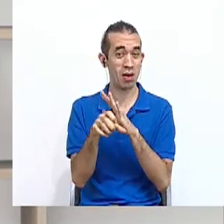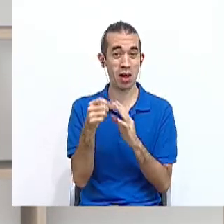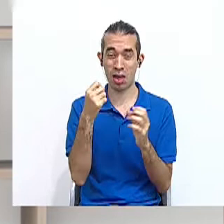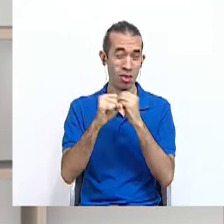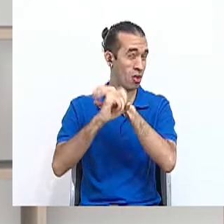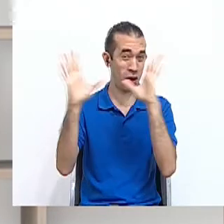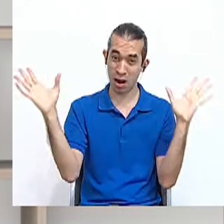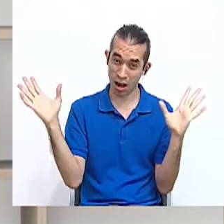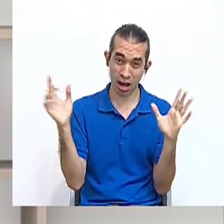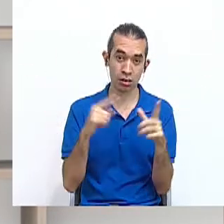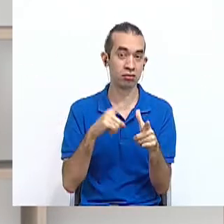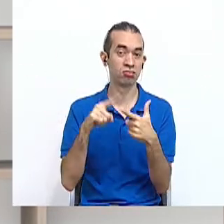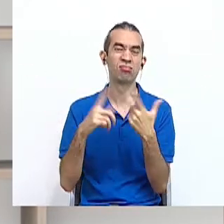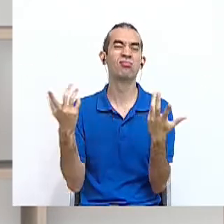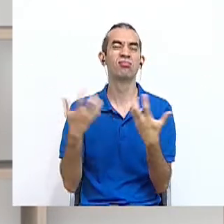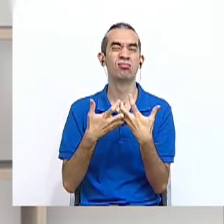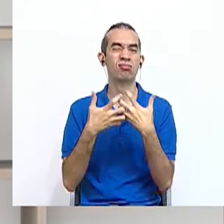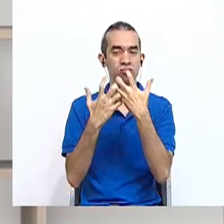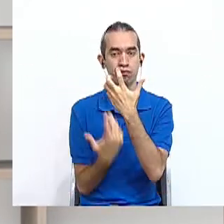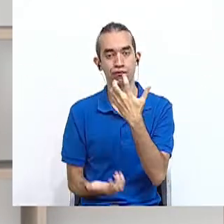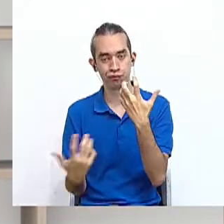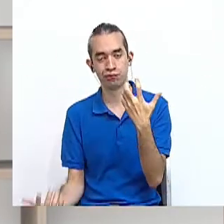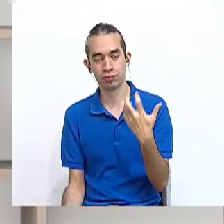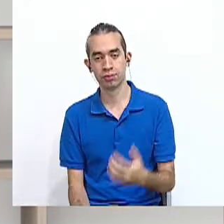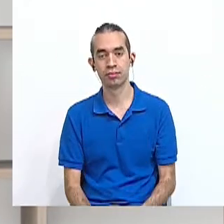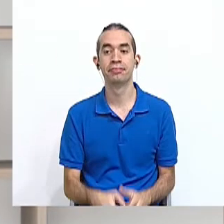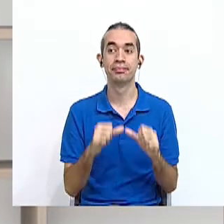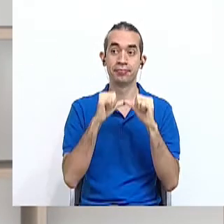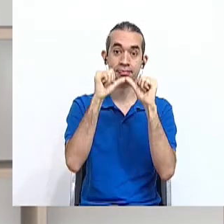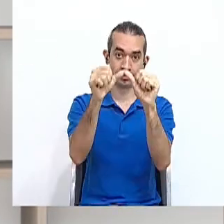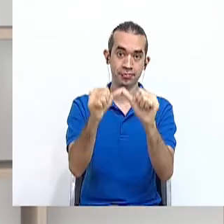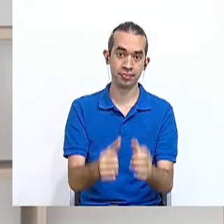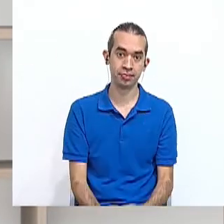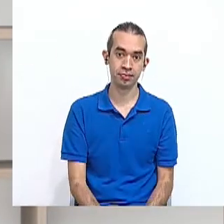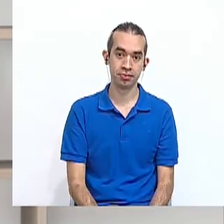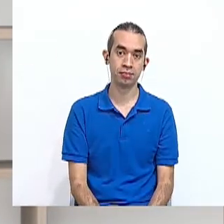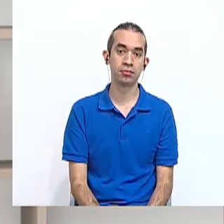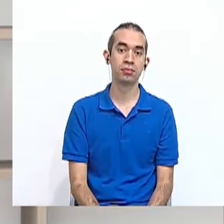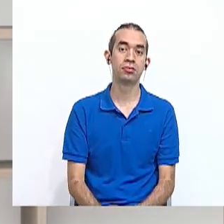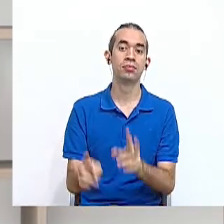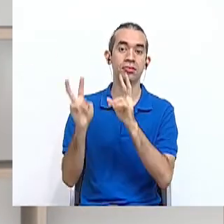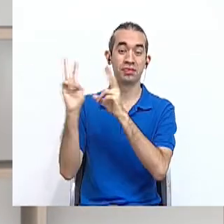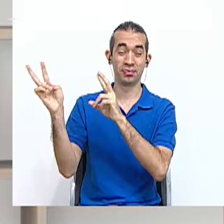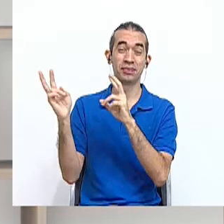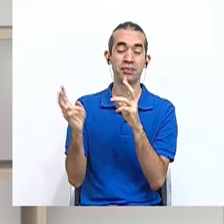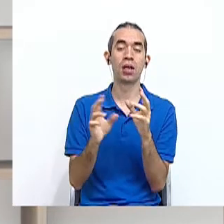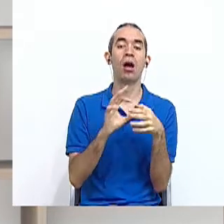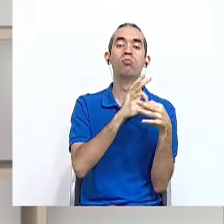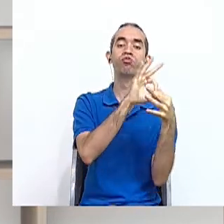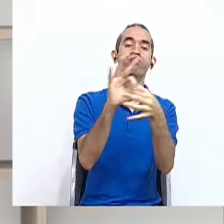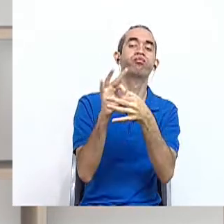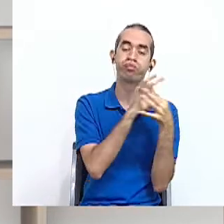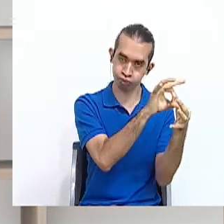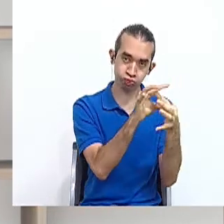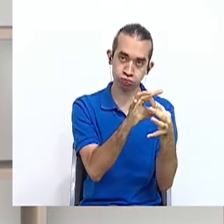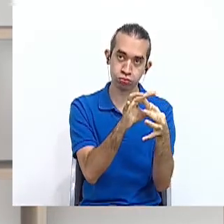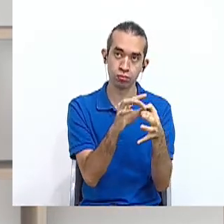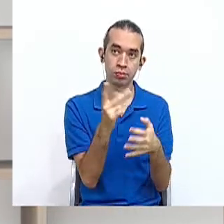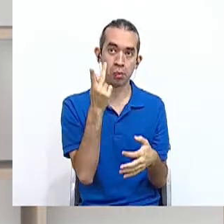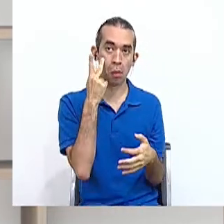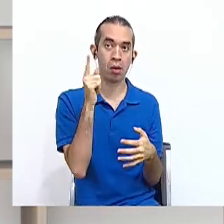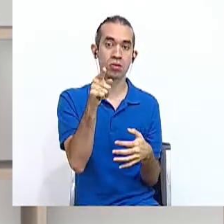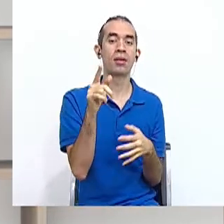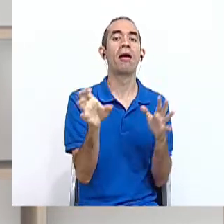texto incoherente. Muy bien, sigamos entonces. Vamos ahora al término cohesión. Si usted está